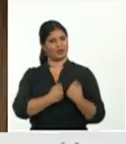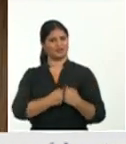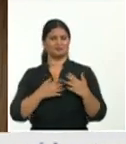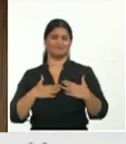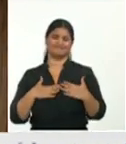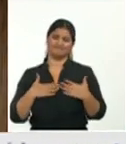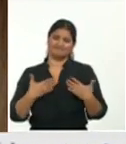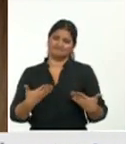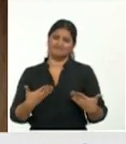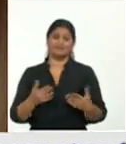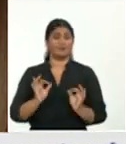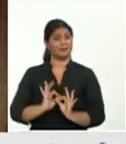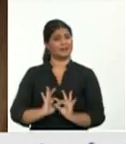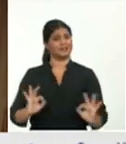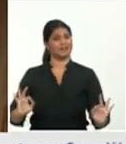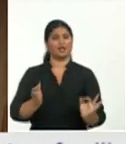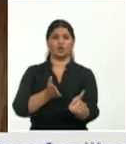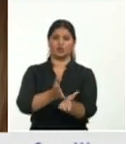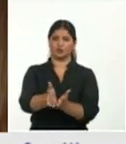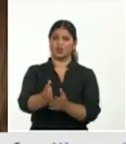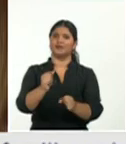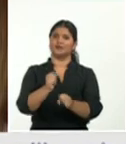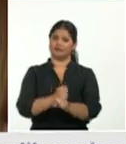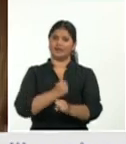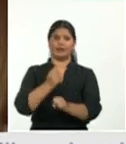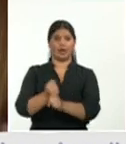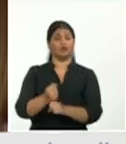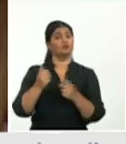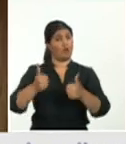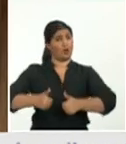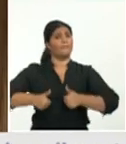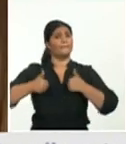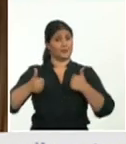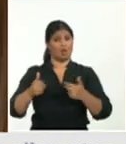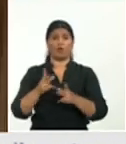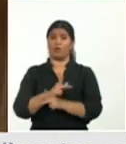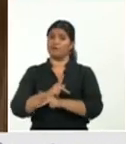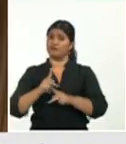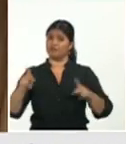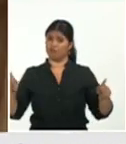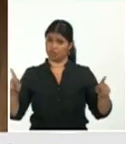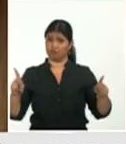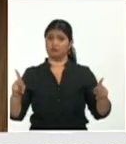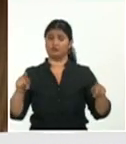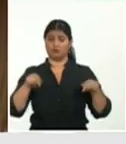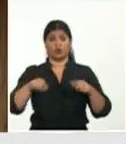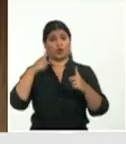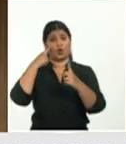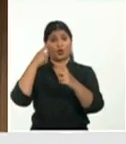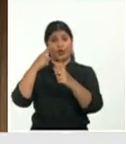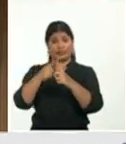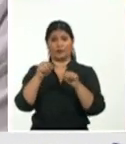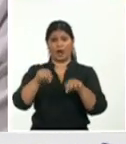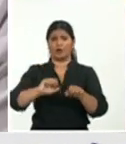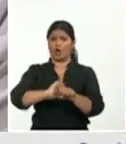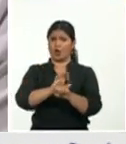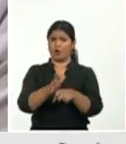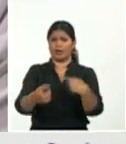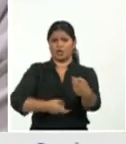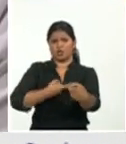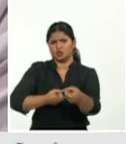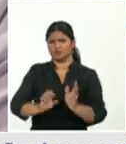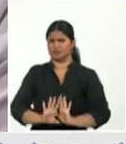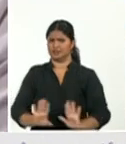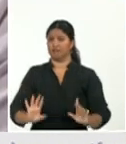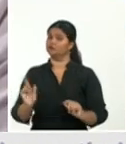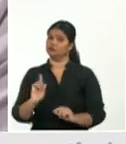continuar brindando estos servicios de calidad al pueblo venezolano, no solamente en aras de la COVID-19, de esta terrible pandemia,